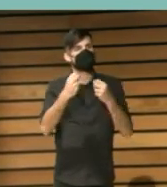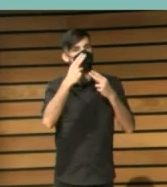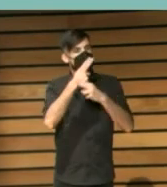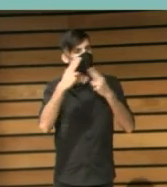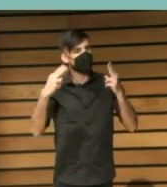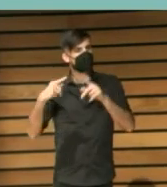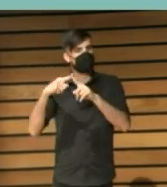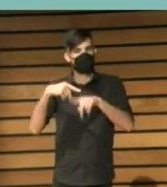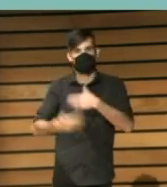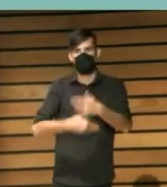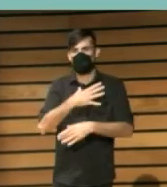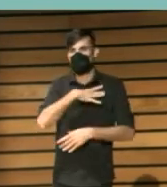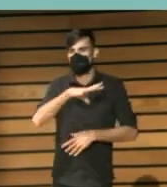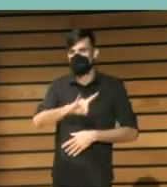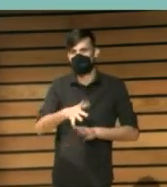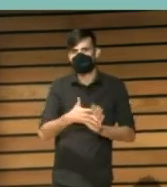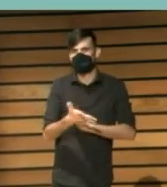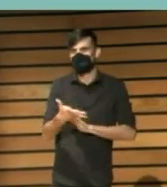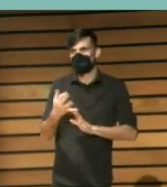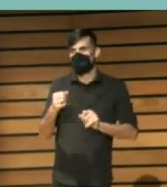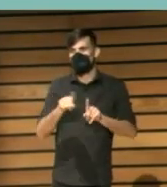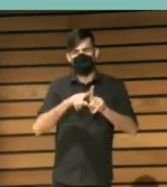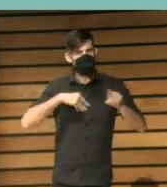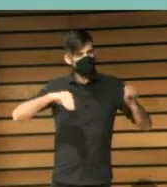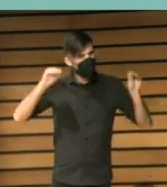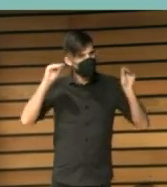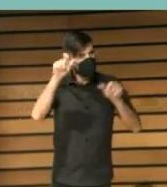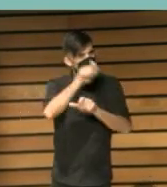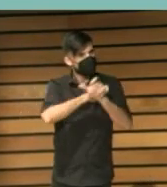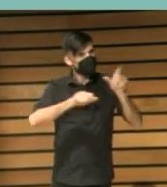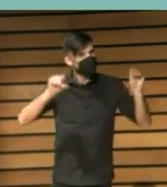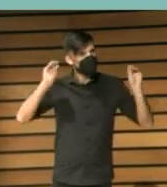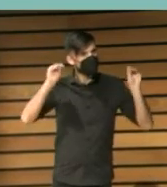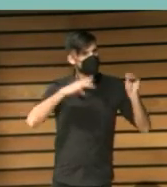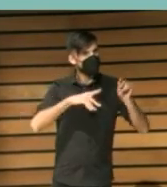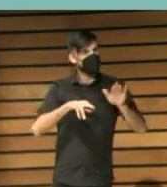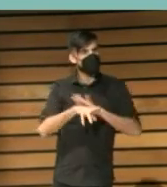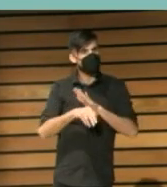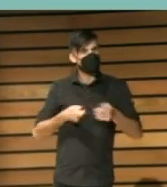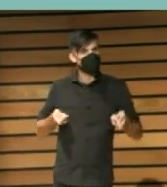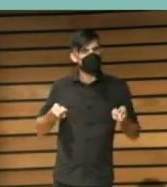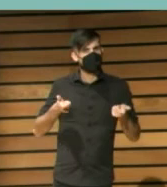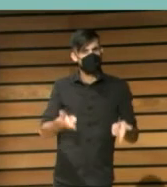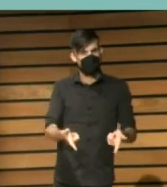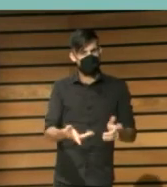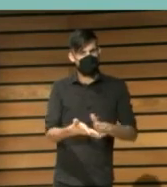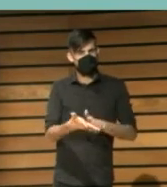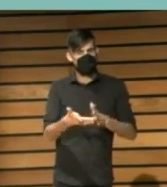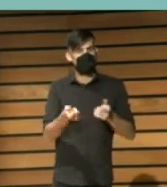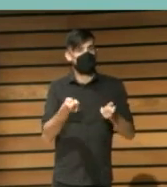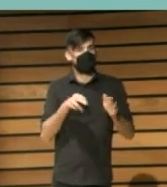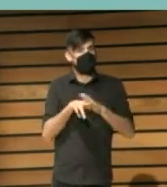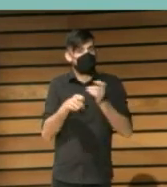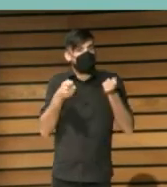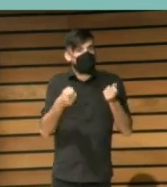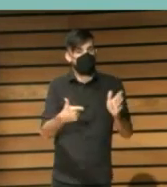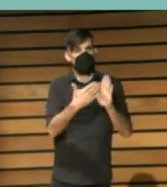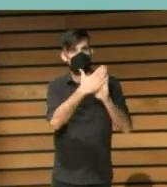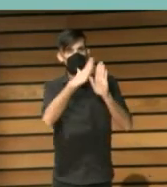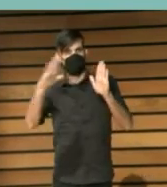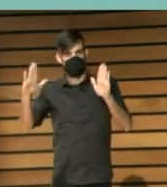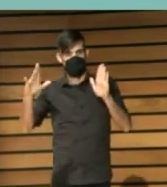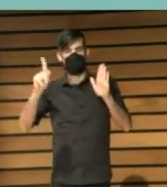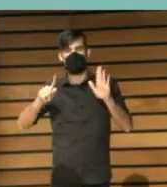siga, que siga formando gente, que dote de recursos suficientes a las bibliotecas y que nos dote